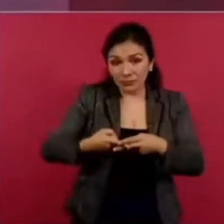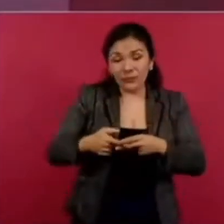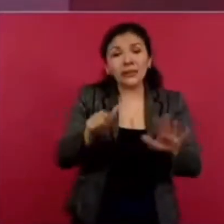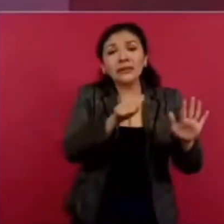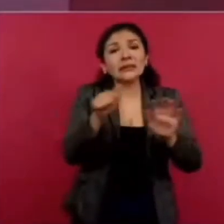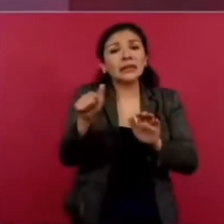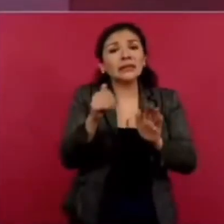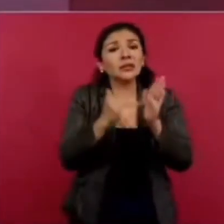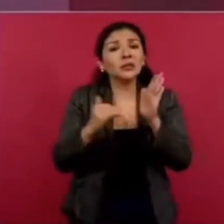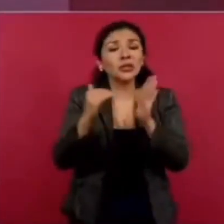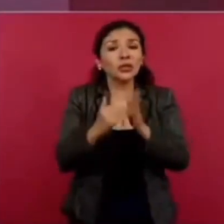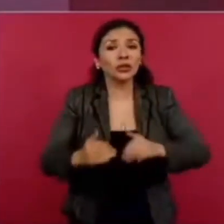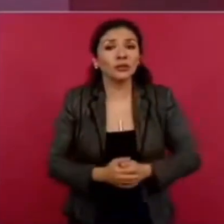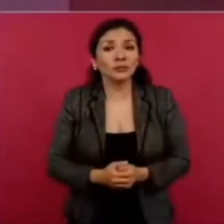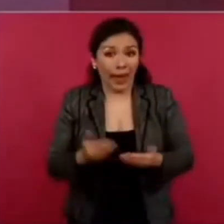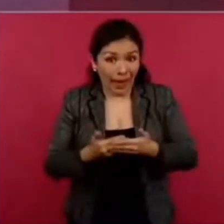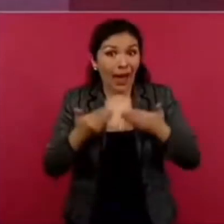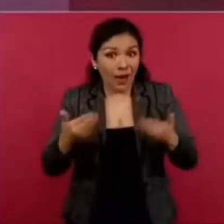600 millones.